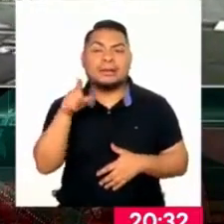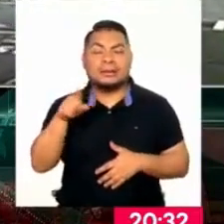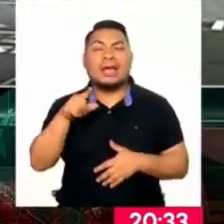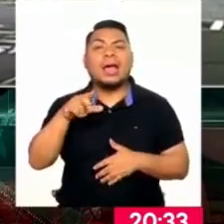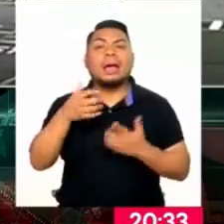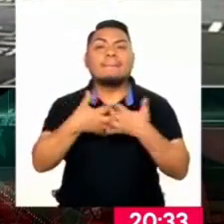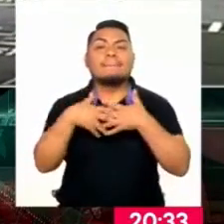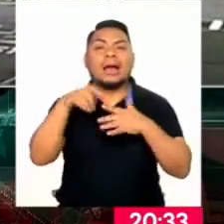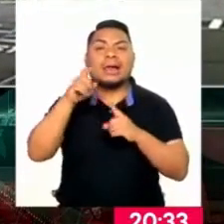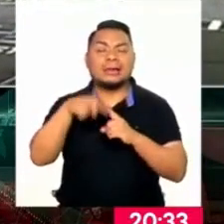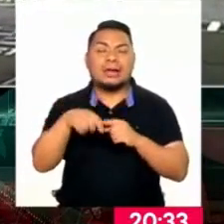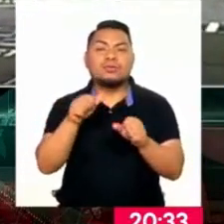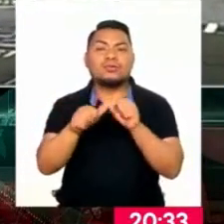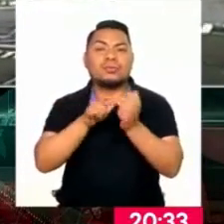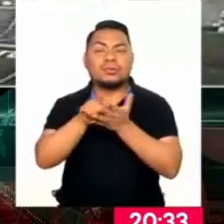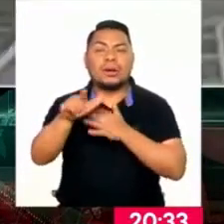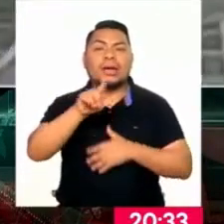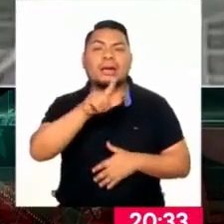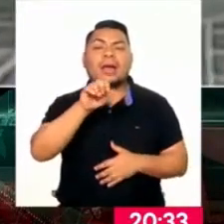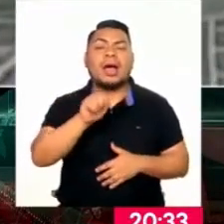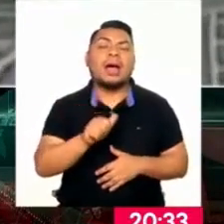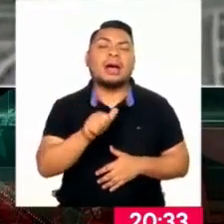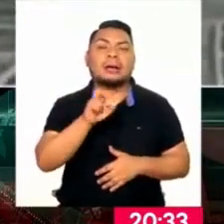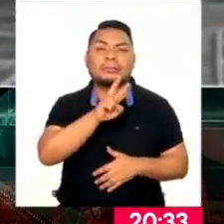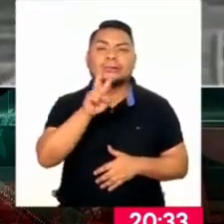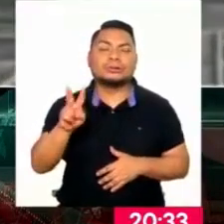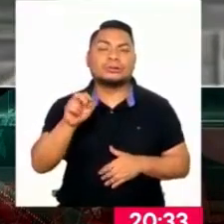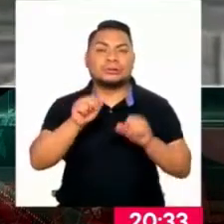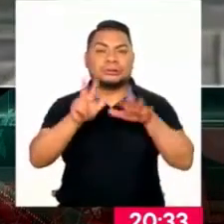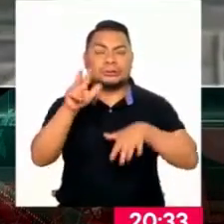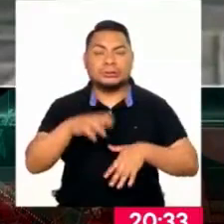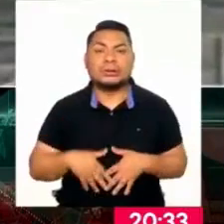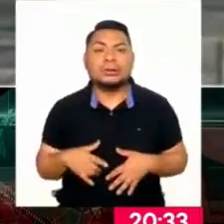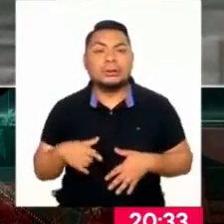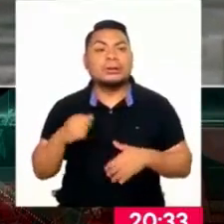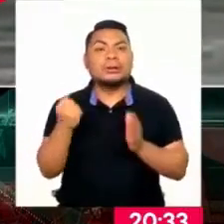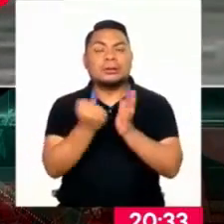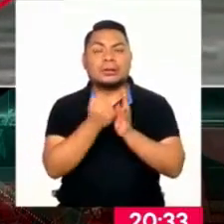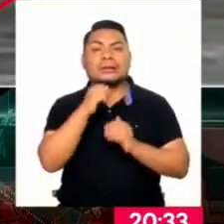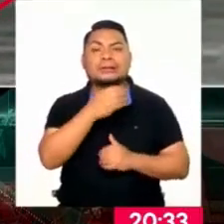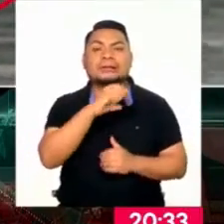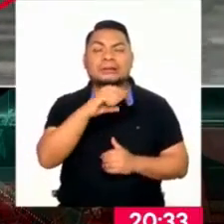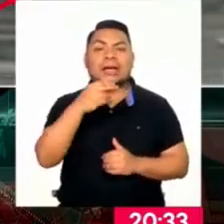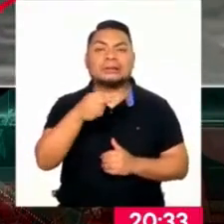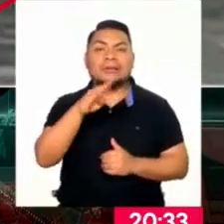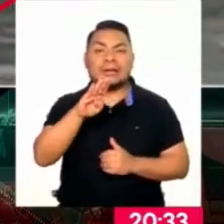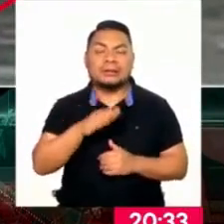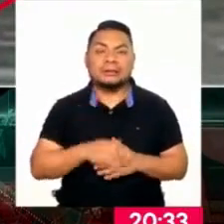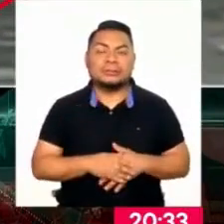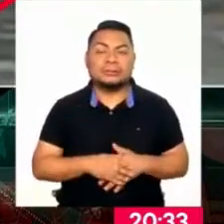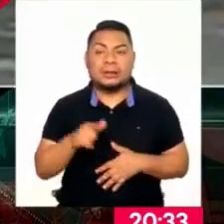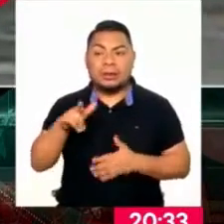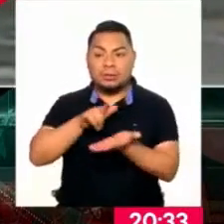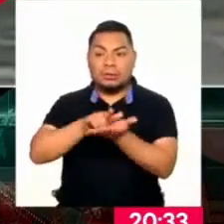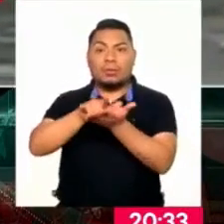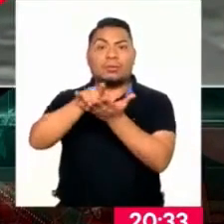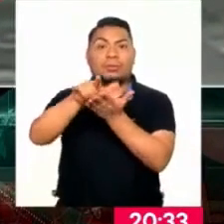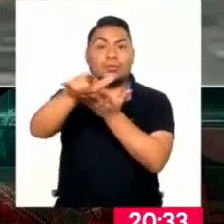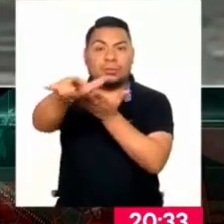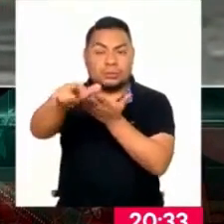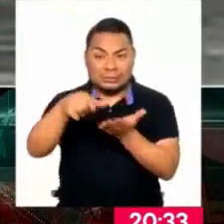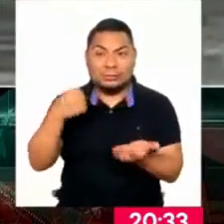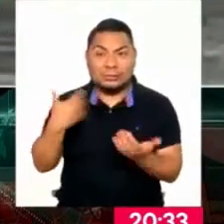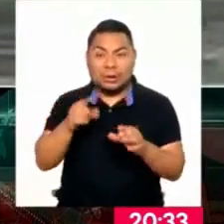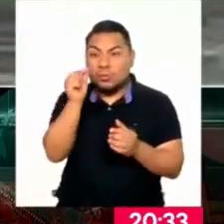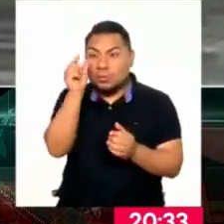LATAM, con número de vuelo LA2213 y matrícula CCBHB. El avión, durante la carrera de